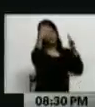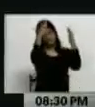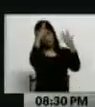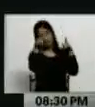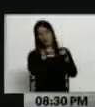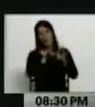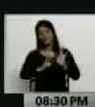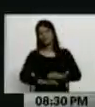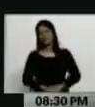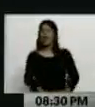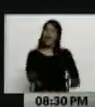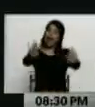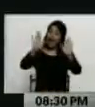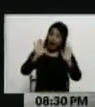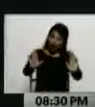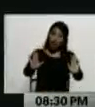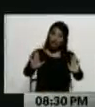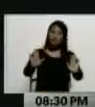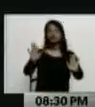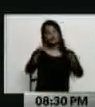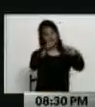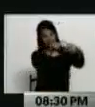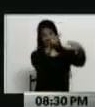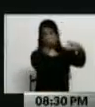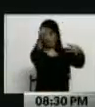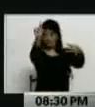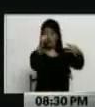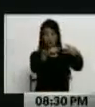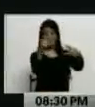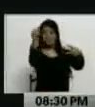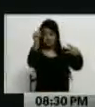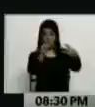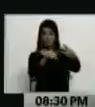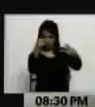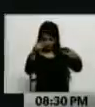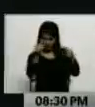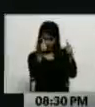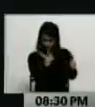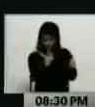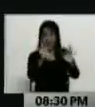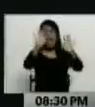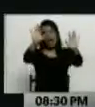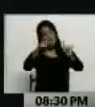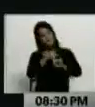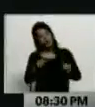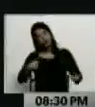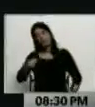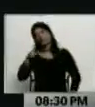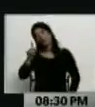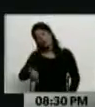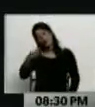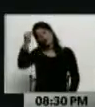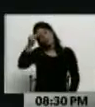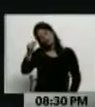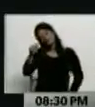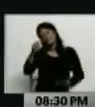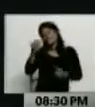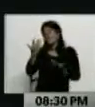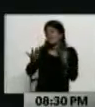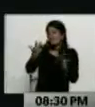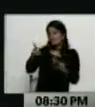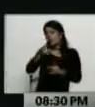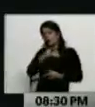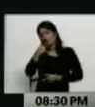Ah pero tengo mis críticas a la directiva de la guaira tengo mis críticas tengo que